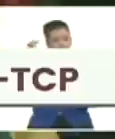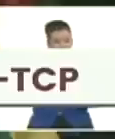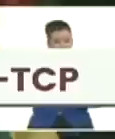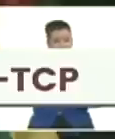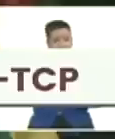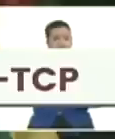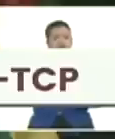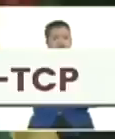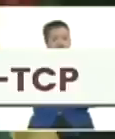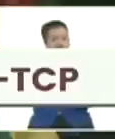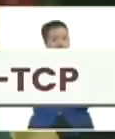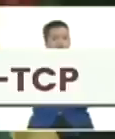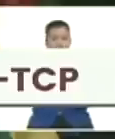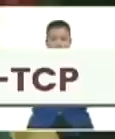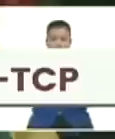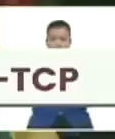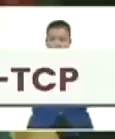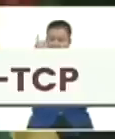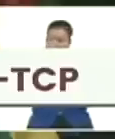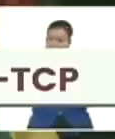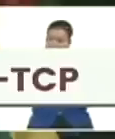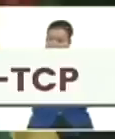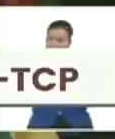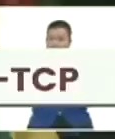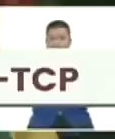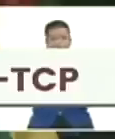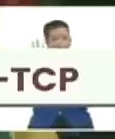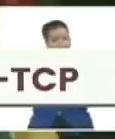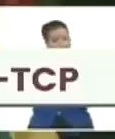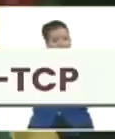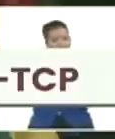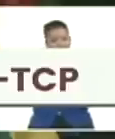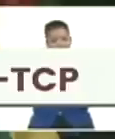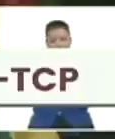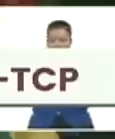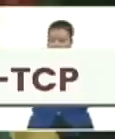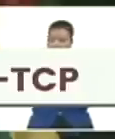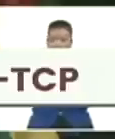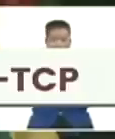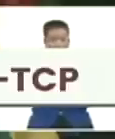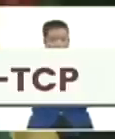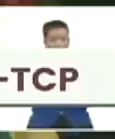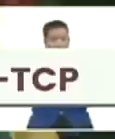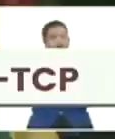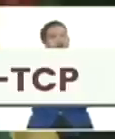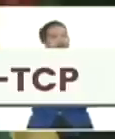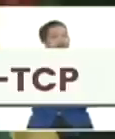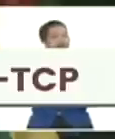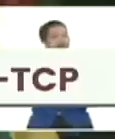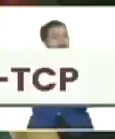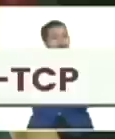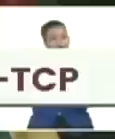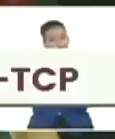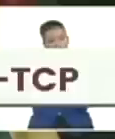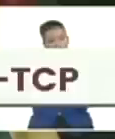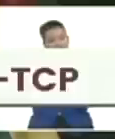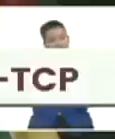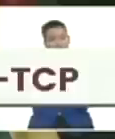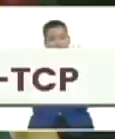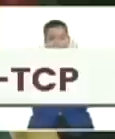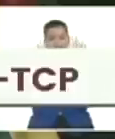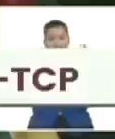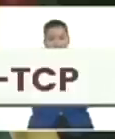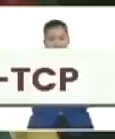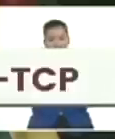oposición al hacer extensivo en este momento y desde este lugar ese deseo a todo el mundo.